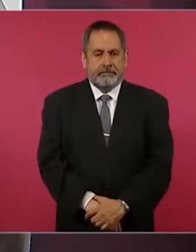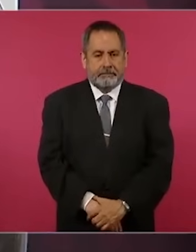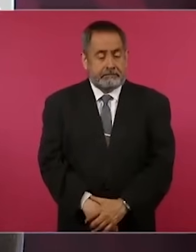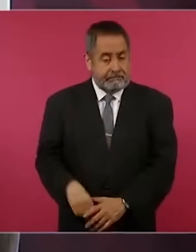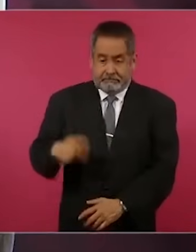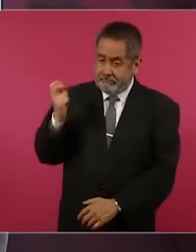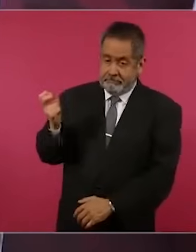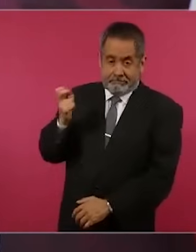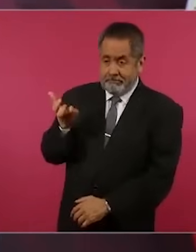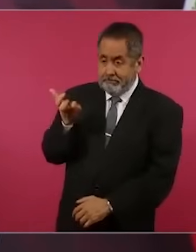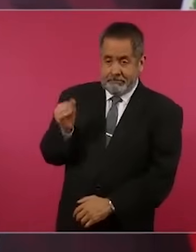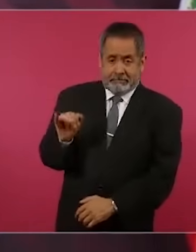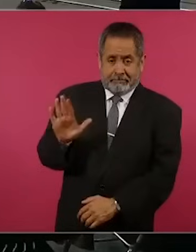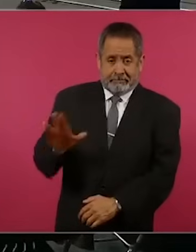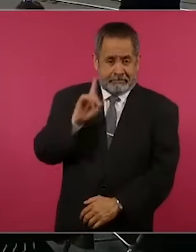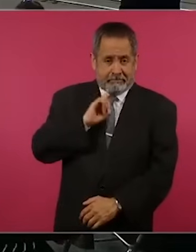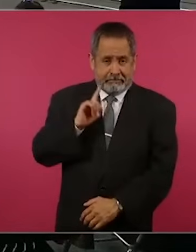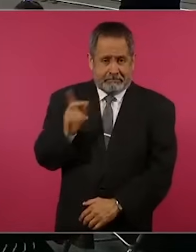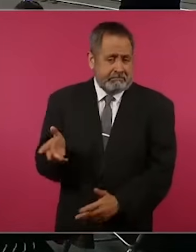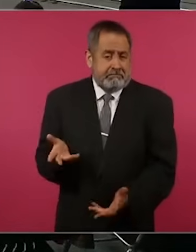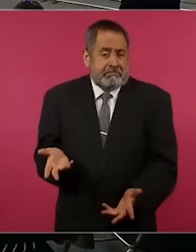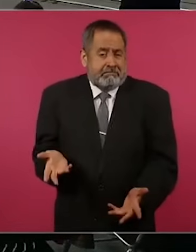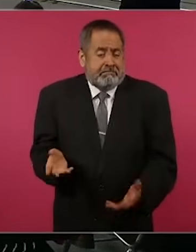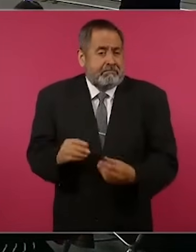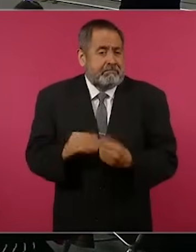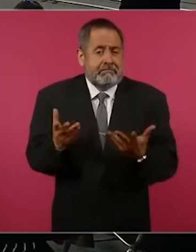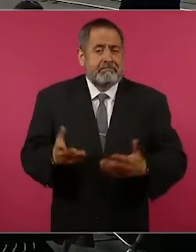esto es, pues, ¿qué voy yo